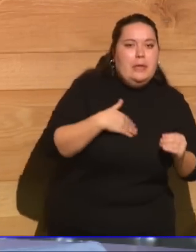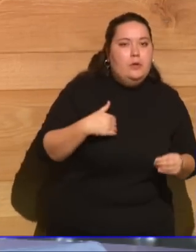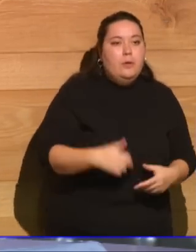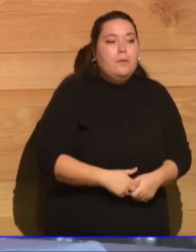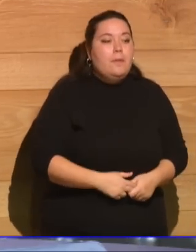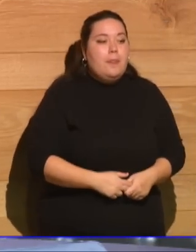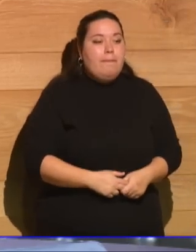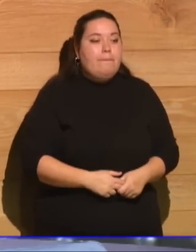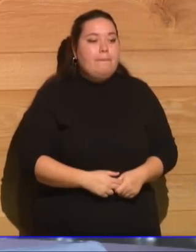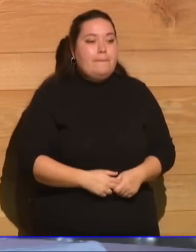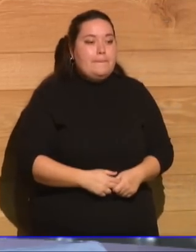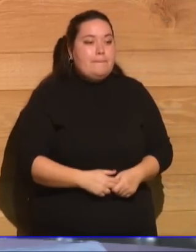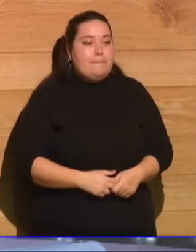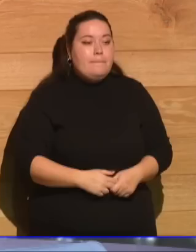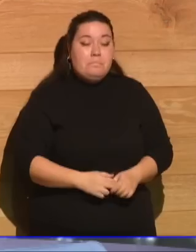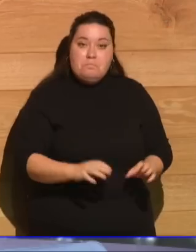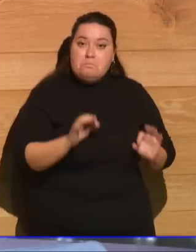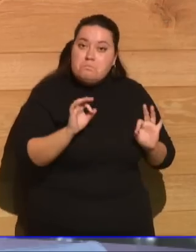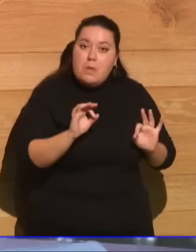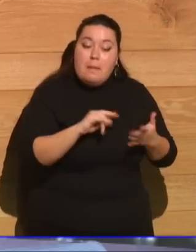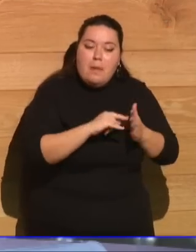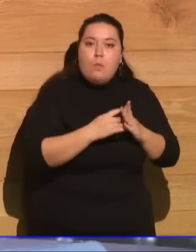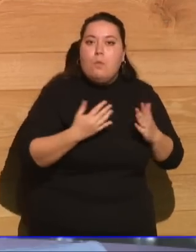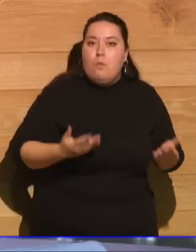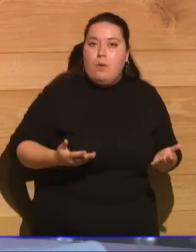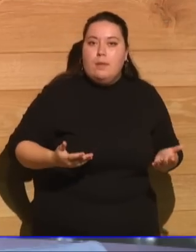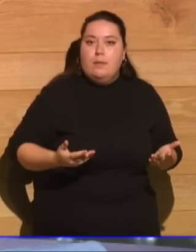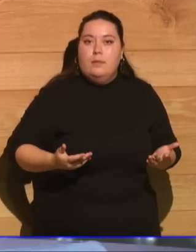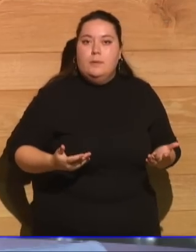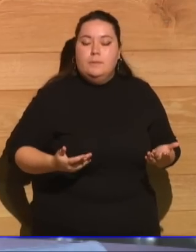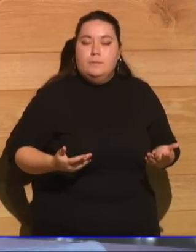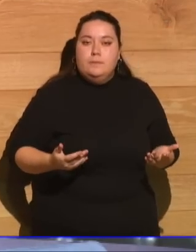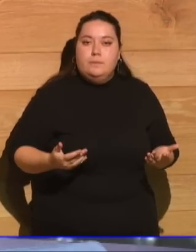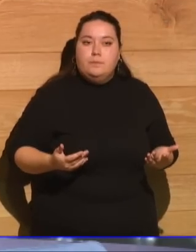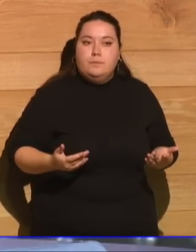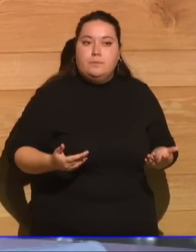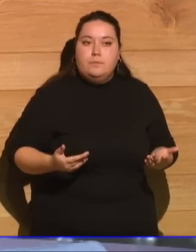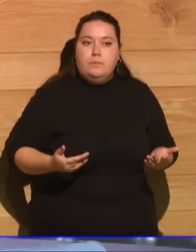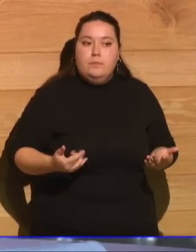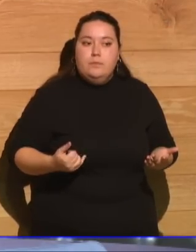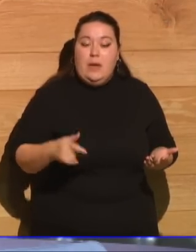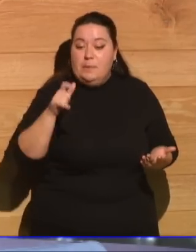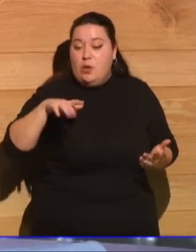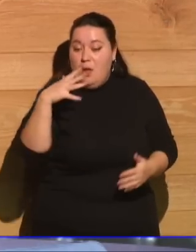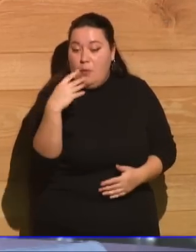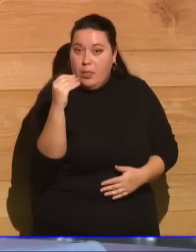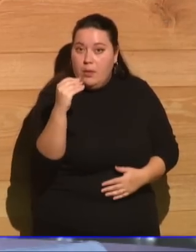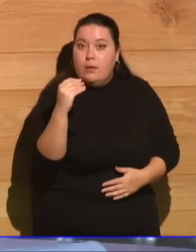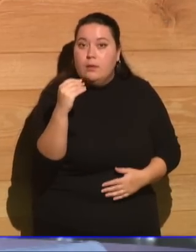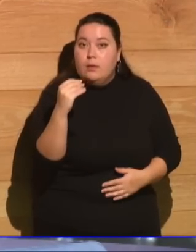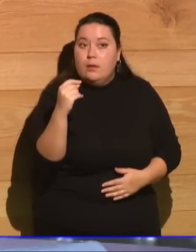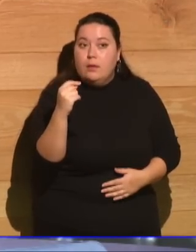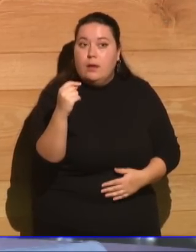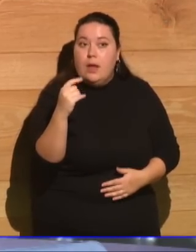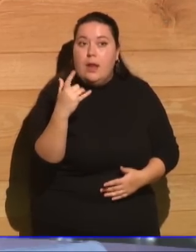lo que dices y ahora sigues. De hecho, el plan era encargarle a ese novato el borrador